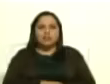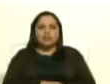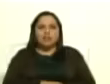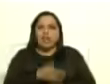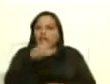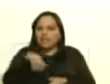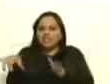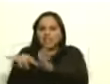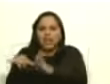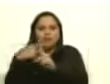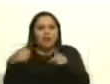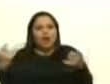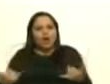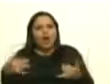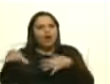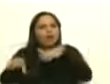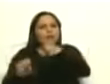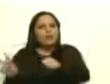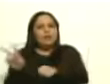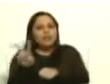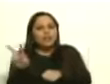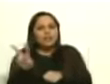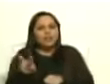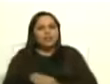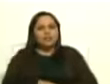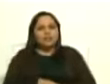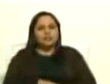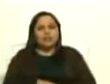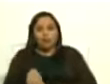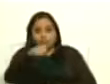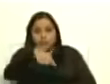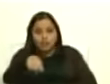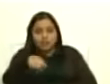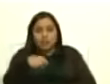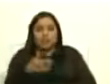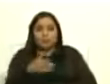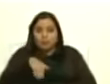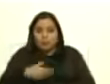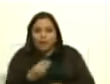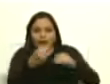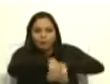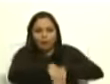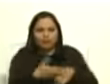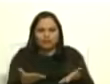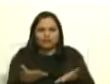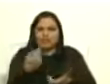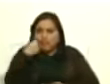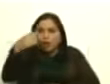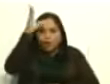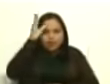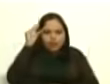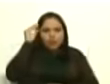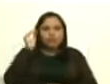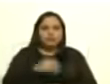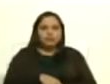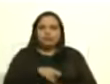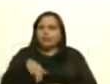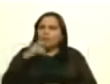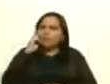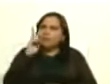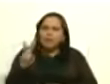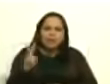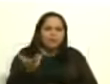pero ahora compramos petróleo a Venezuela. ¿Puedes creerlo? Nadie puede creerlo, dice Trump, no yo. Y hemos visto realmente